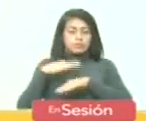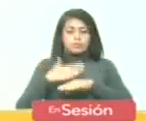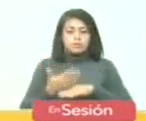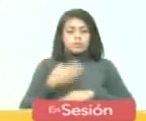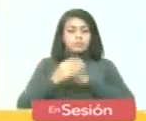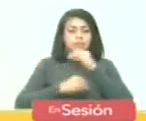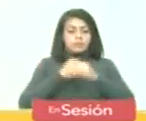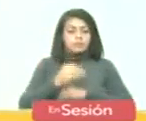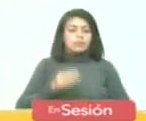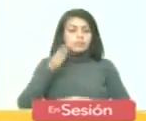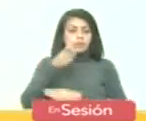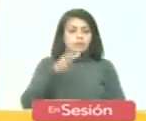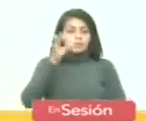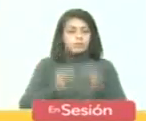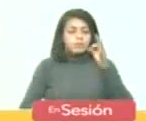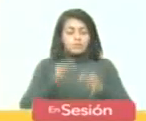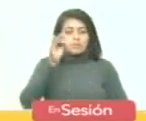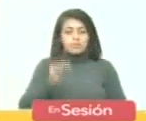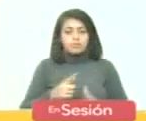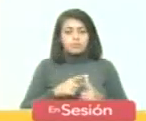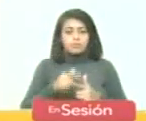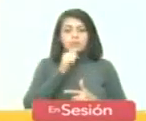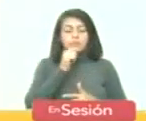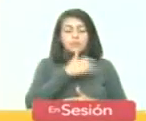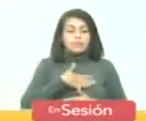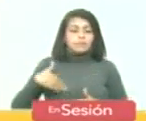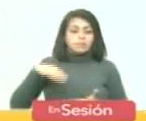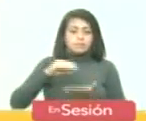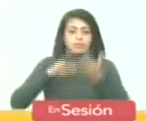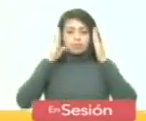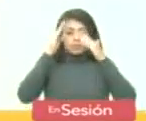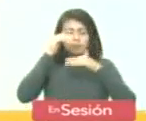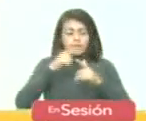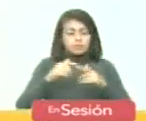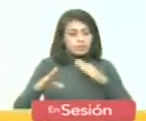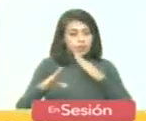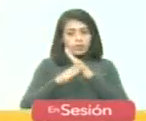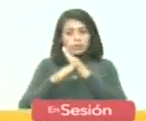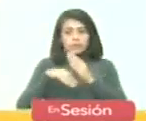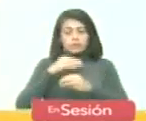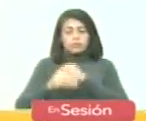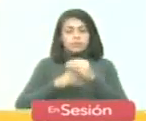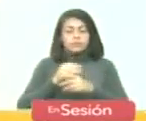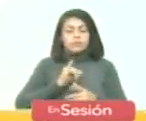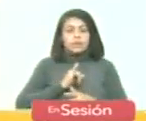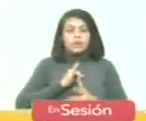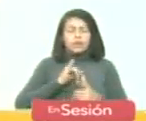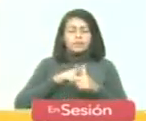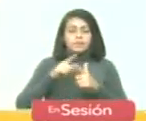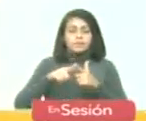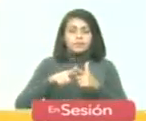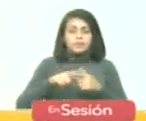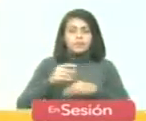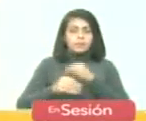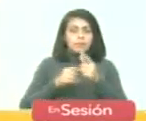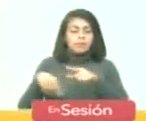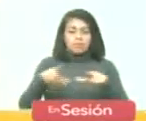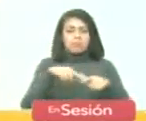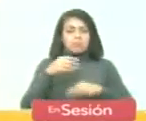llevar ante la justicia a quienes pretende atentar contra el bienestar del pueblo venezolano y la